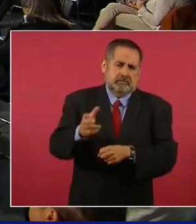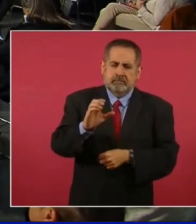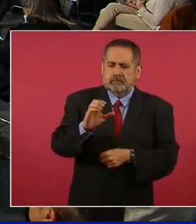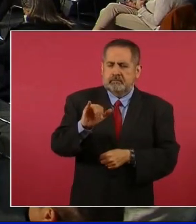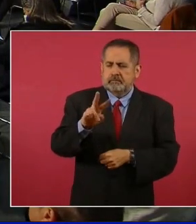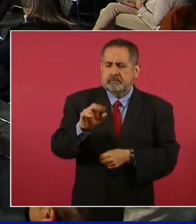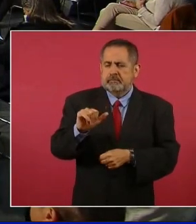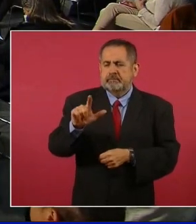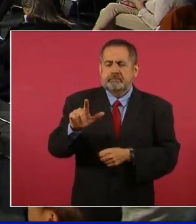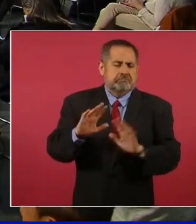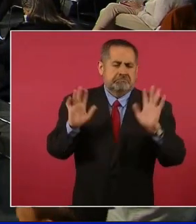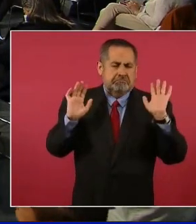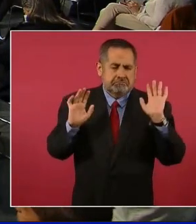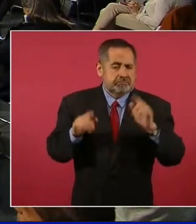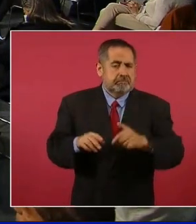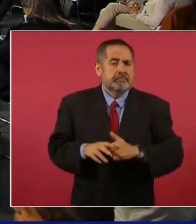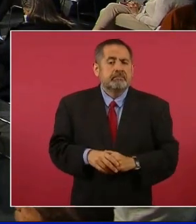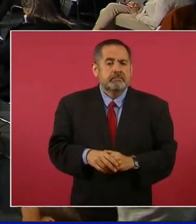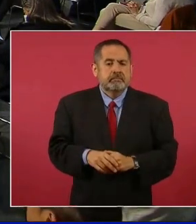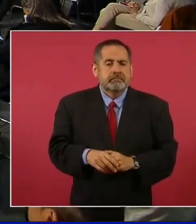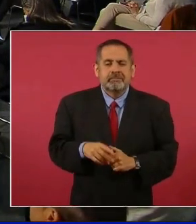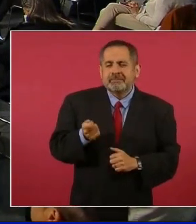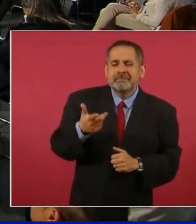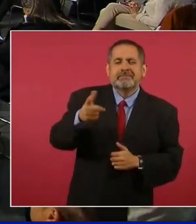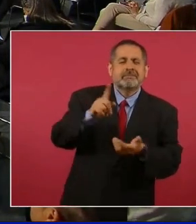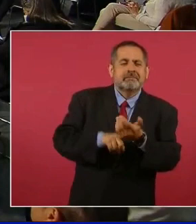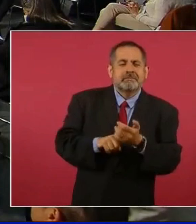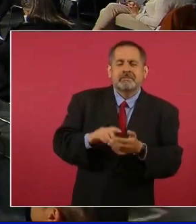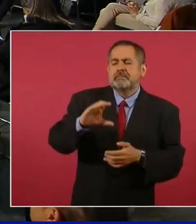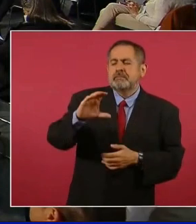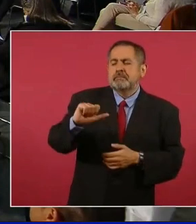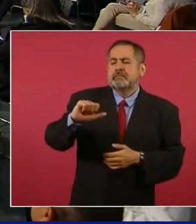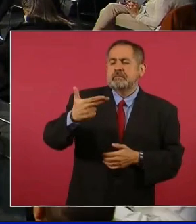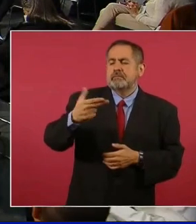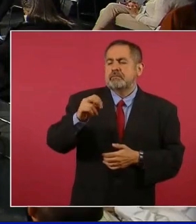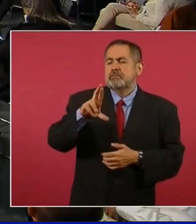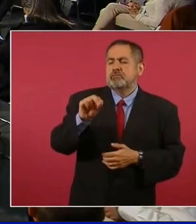Le llegaron a decir el cachorro de la revolución.